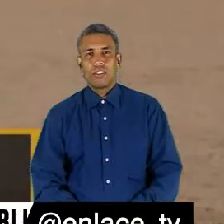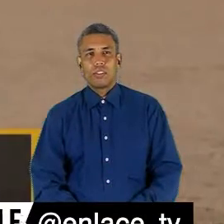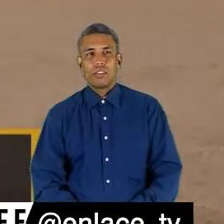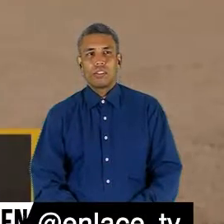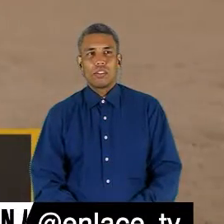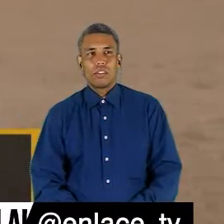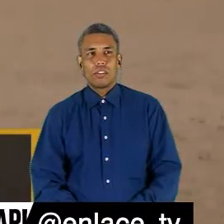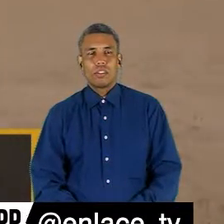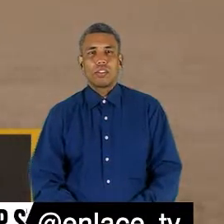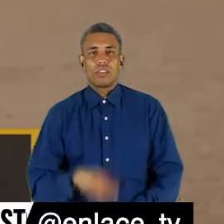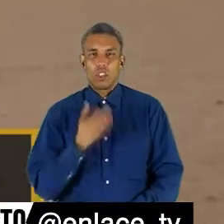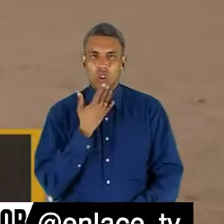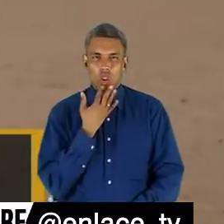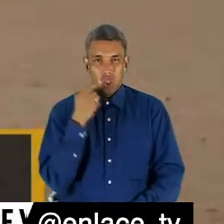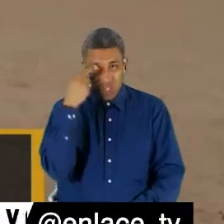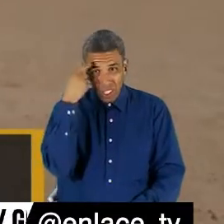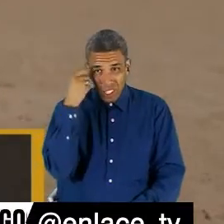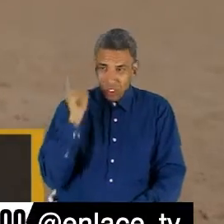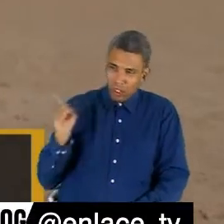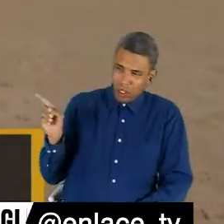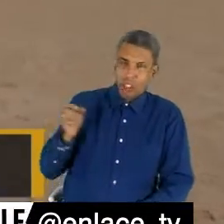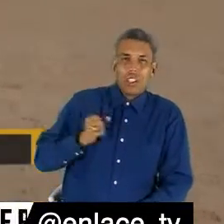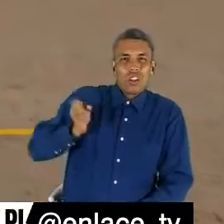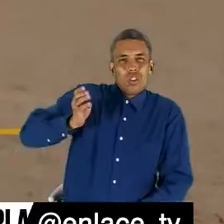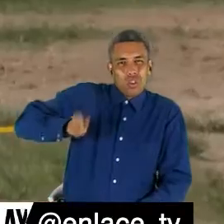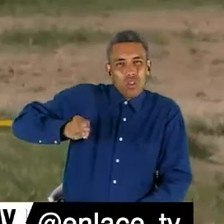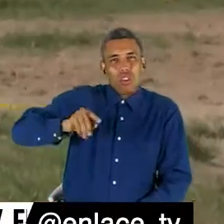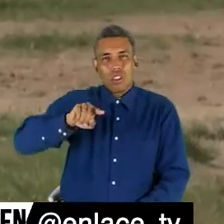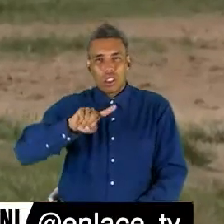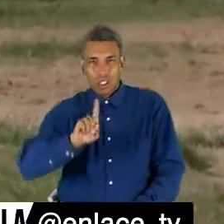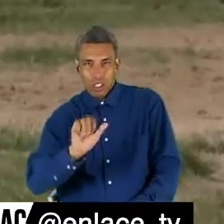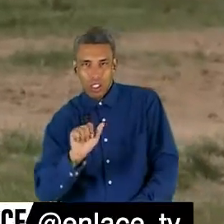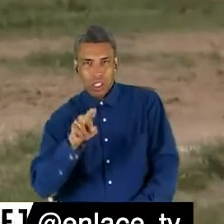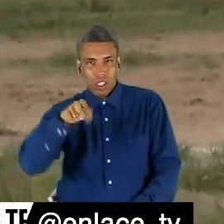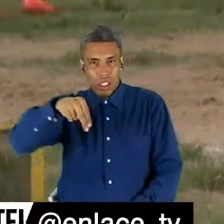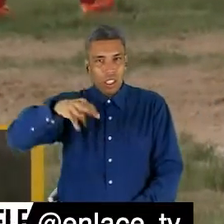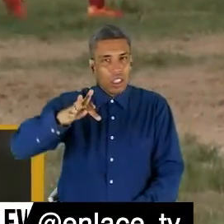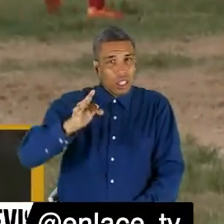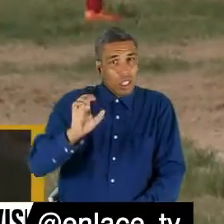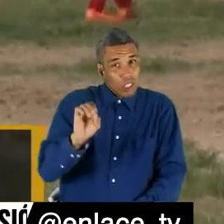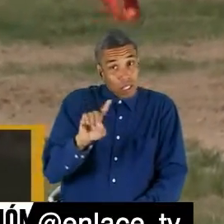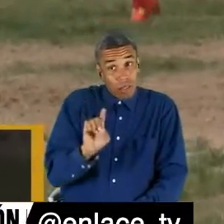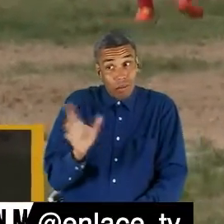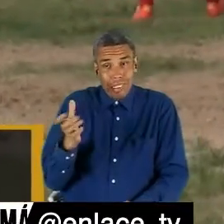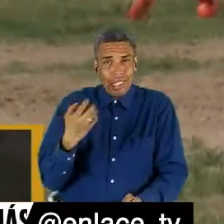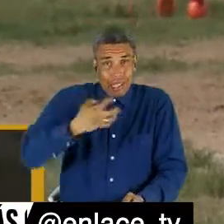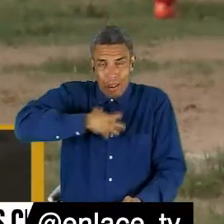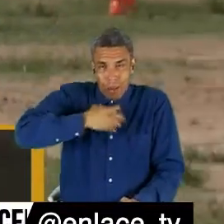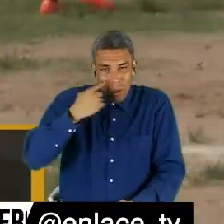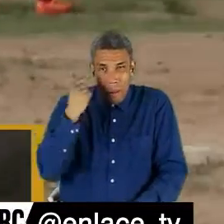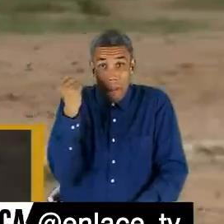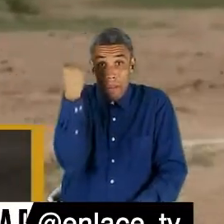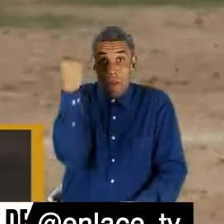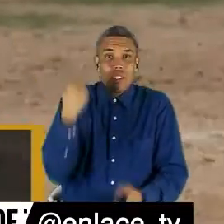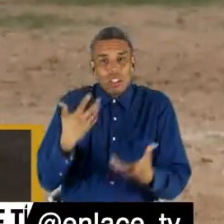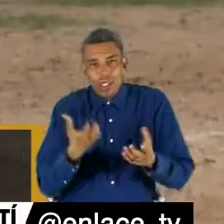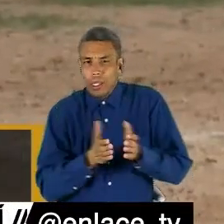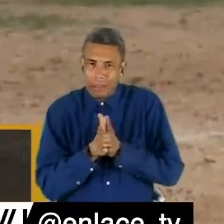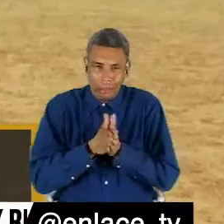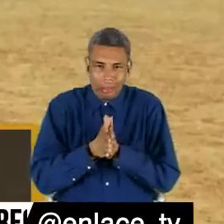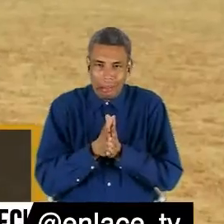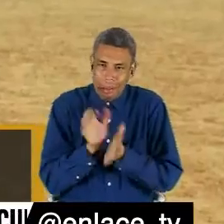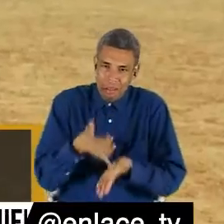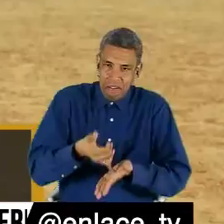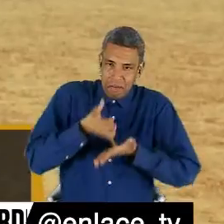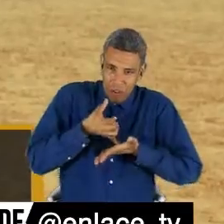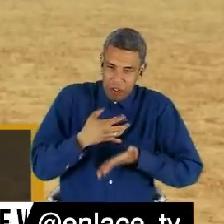que viste de color negro es Fútbol Club Santos, onceno que busca el título en este campeonato por primera vez. Le estamos dando duro, estamos haciendo lo que